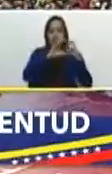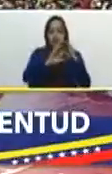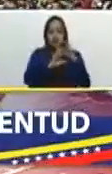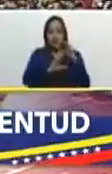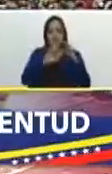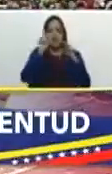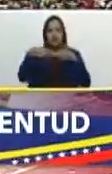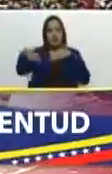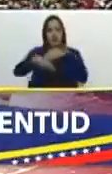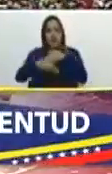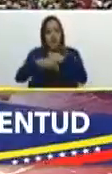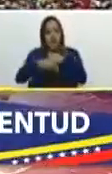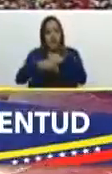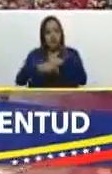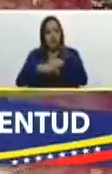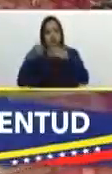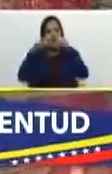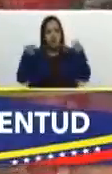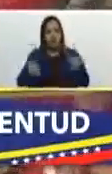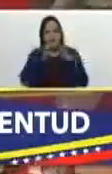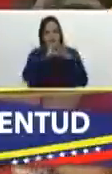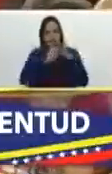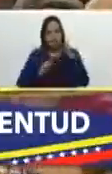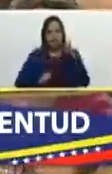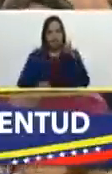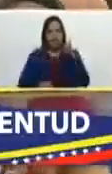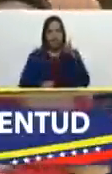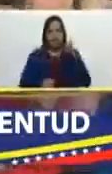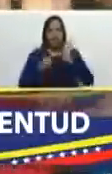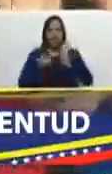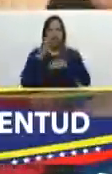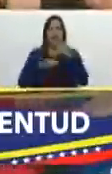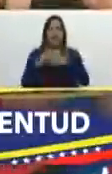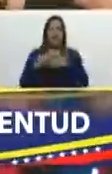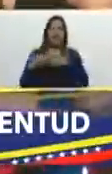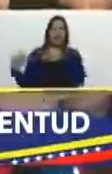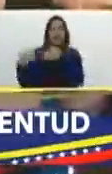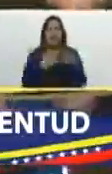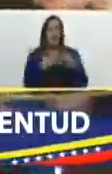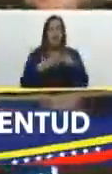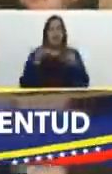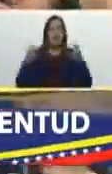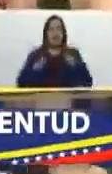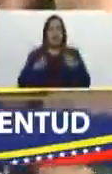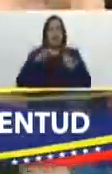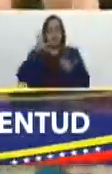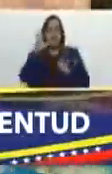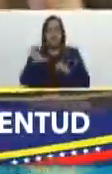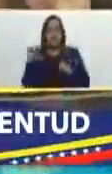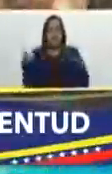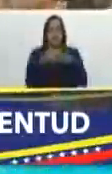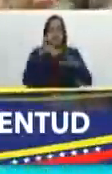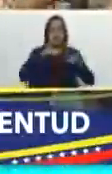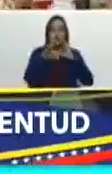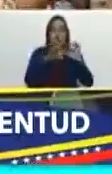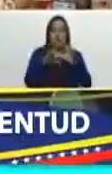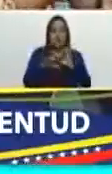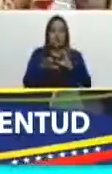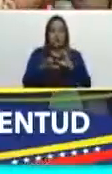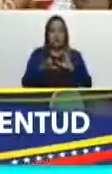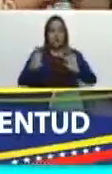paredes. Ganar la batalla de la verdad, de la vida, la batalla de la patria en medios, redes y paredes.